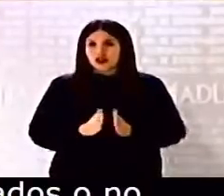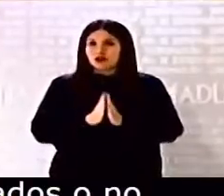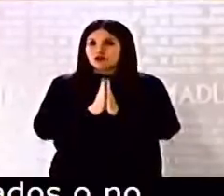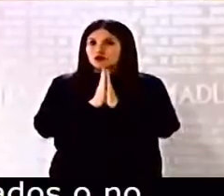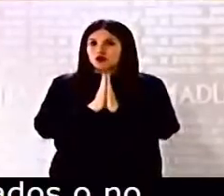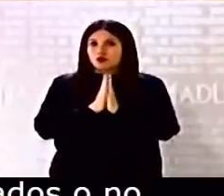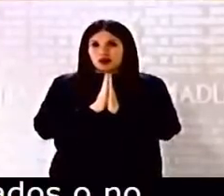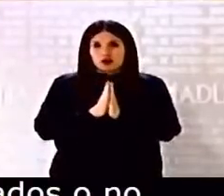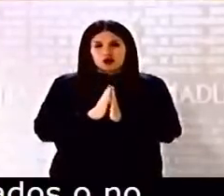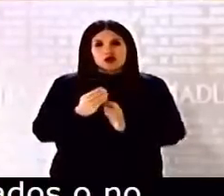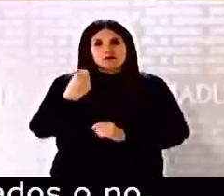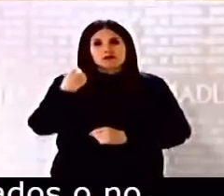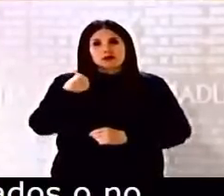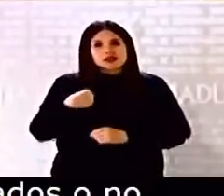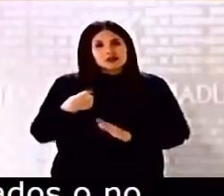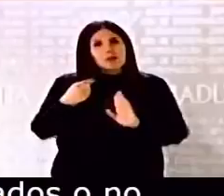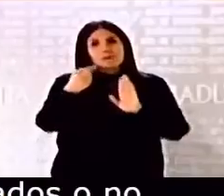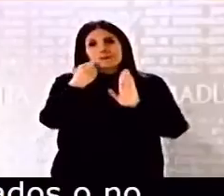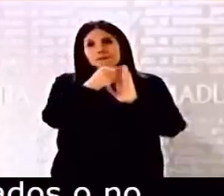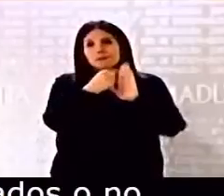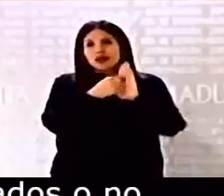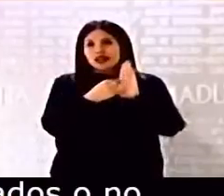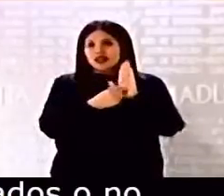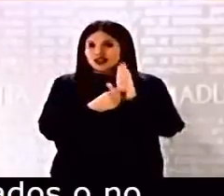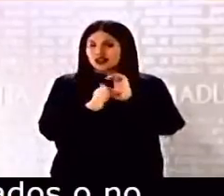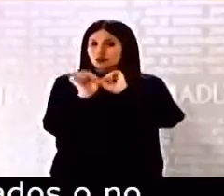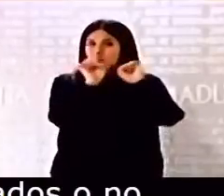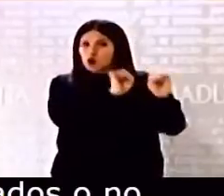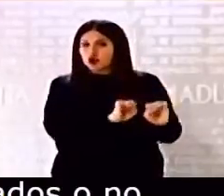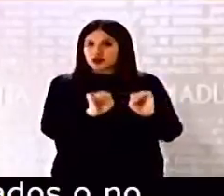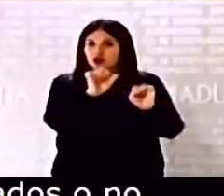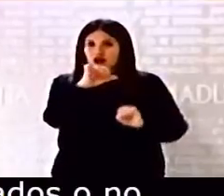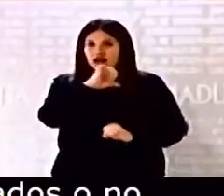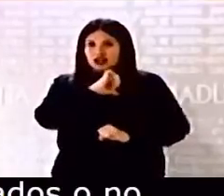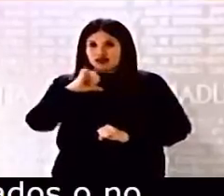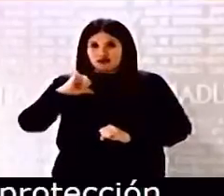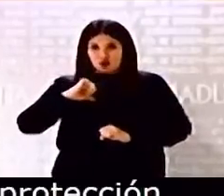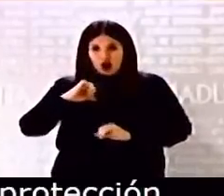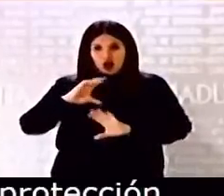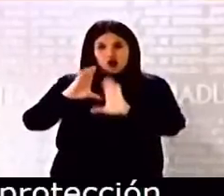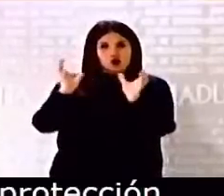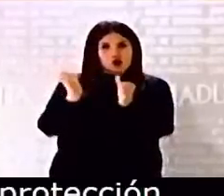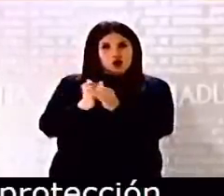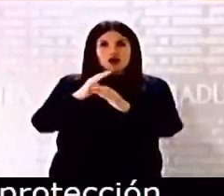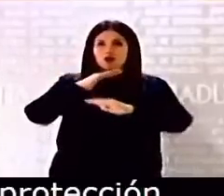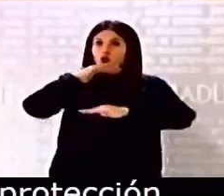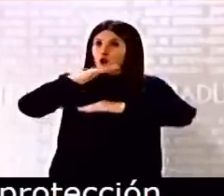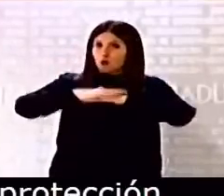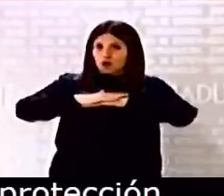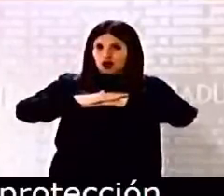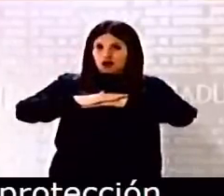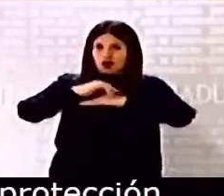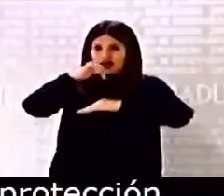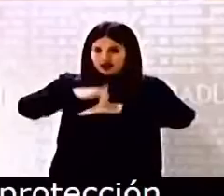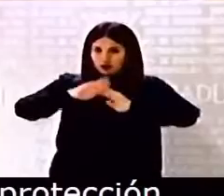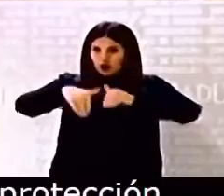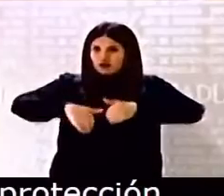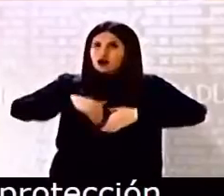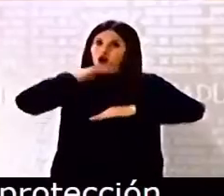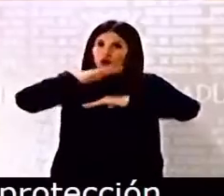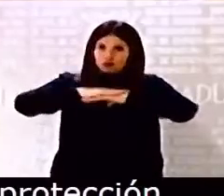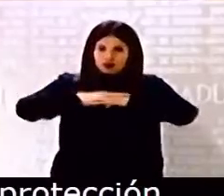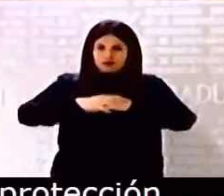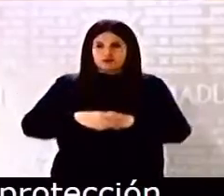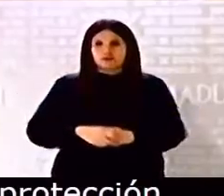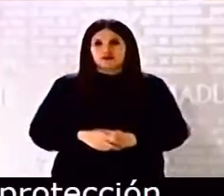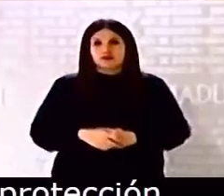guarden las medidas de protección individual y las medidas de protección colectiva mientras estén aquí. Y en